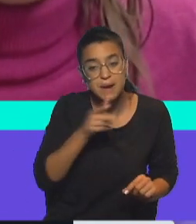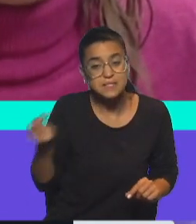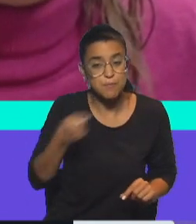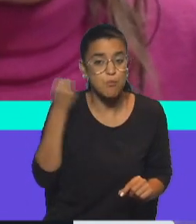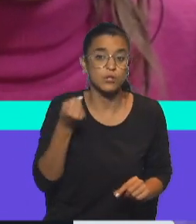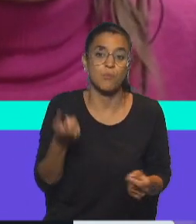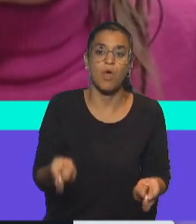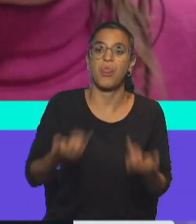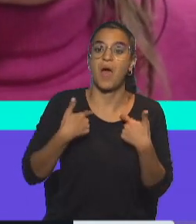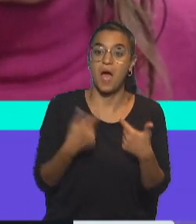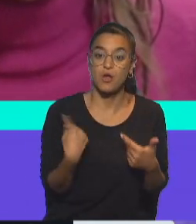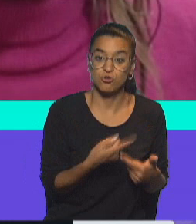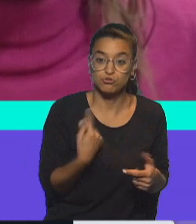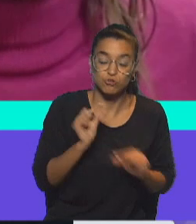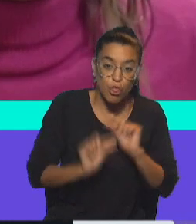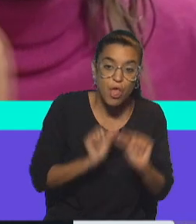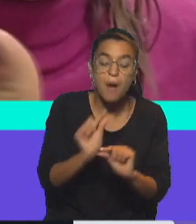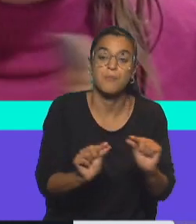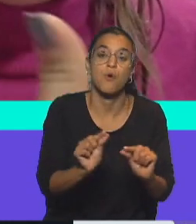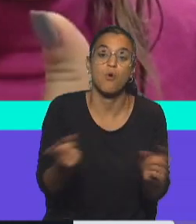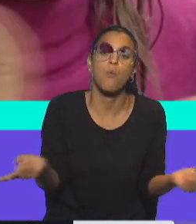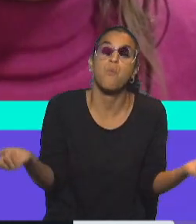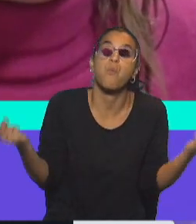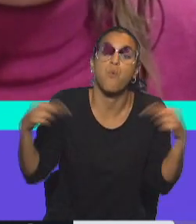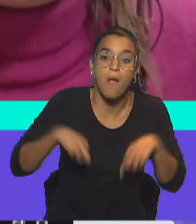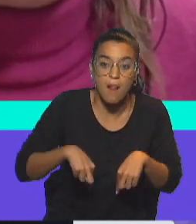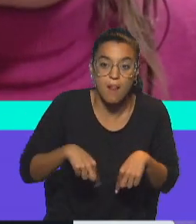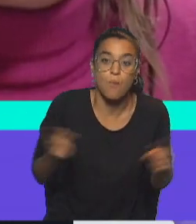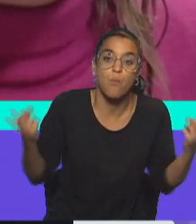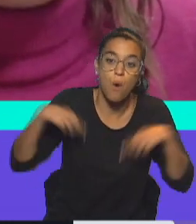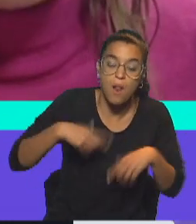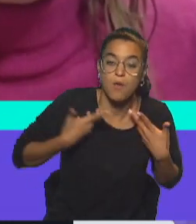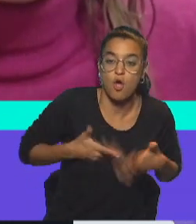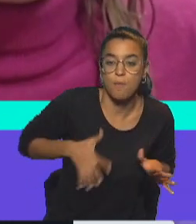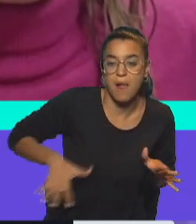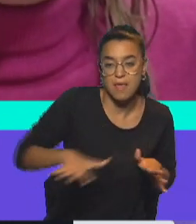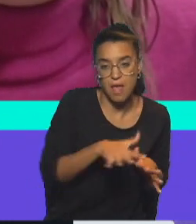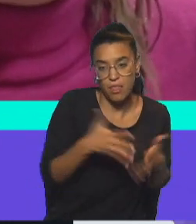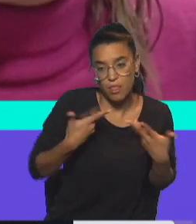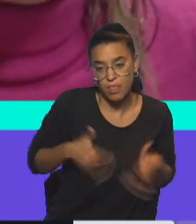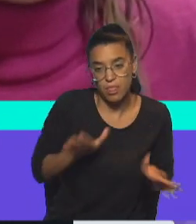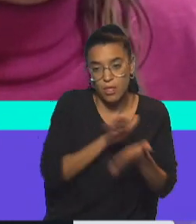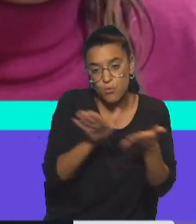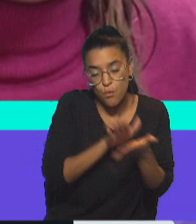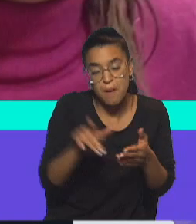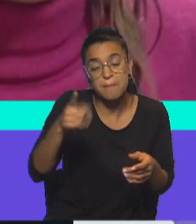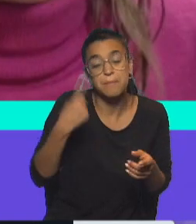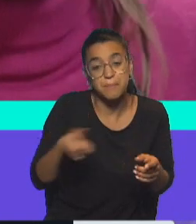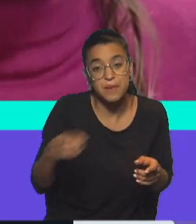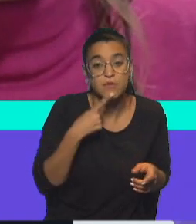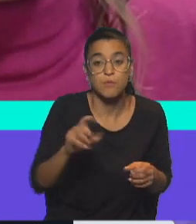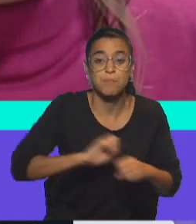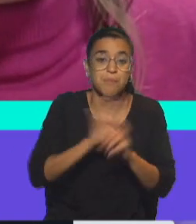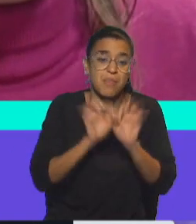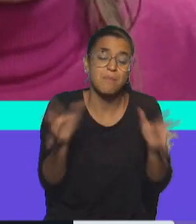porque nos va a permitir de a poco ir volviendo por lo menos a una nueva normalidad. Pero bueno, de esta pandemia se sale